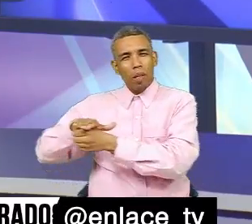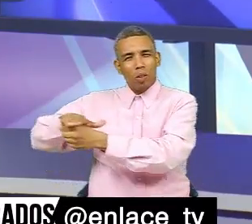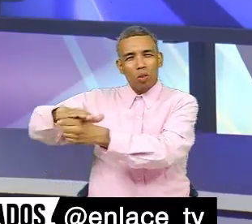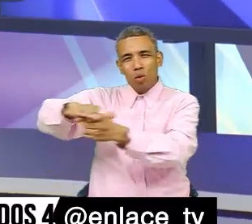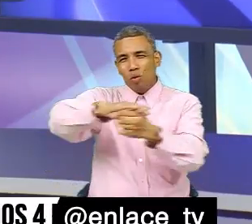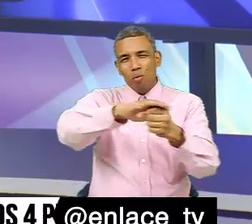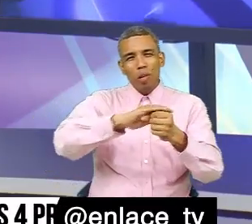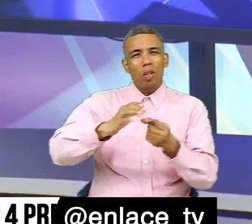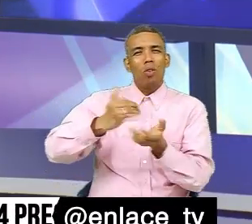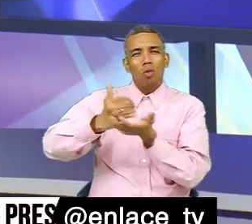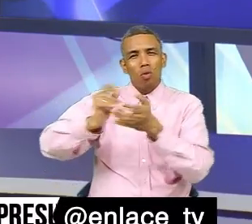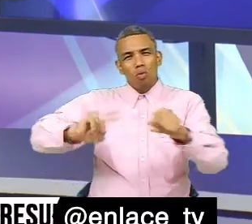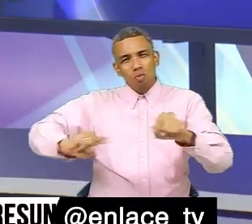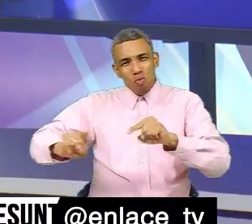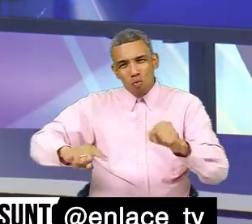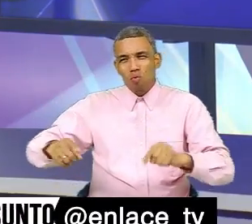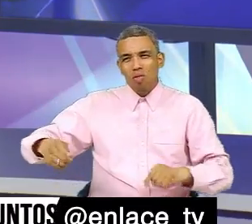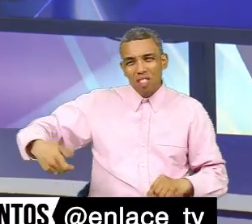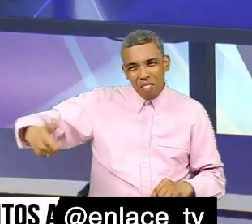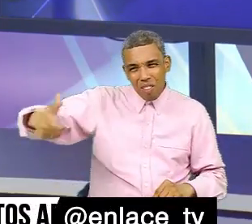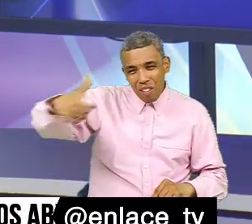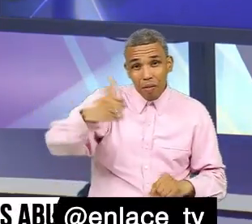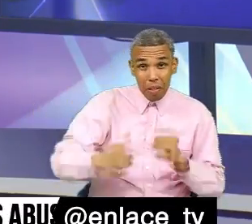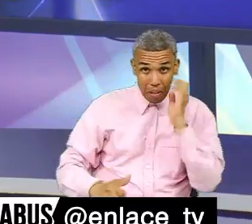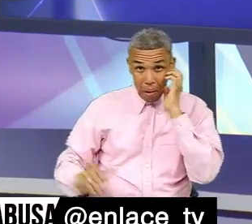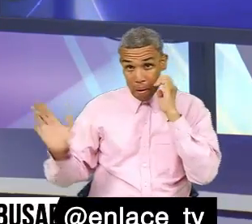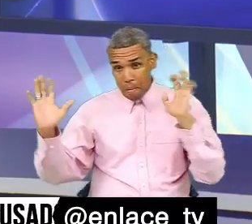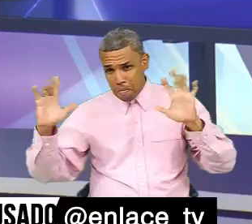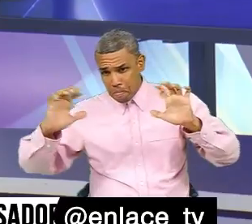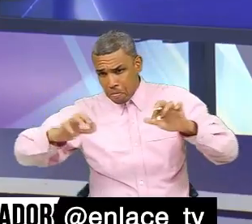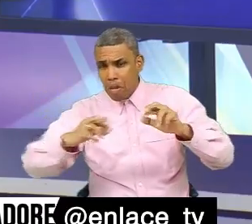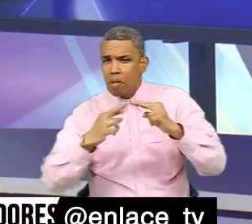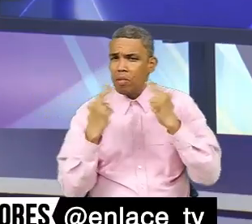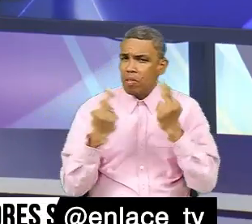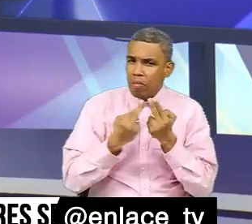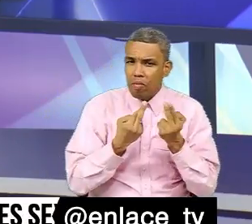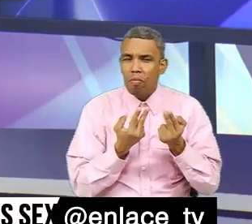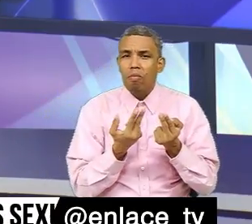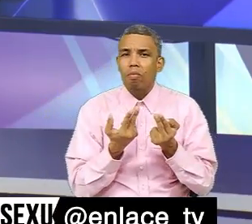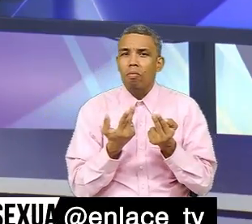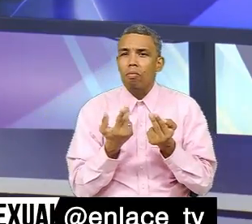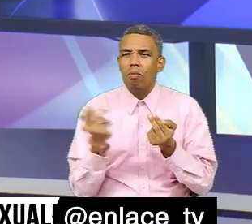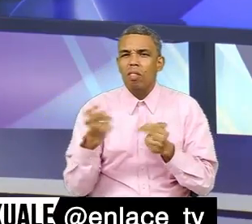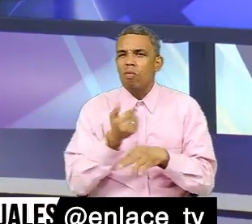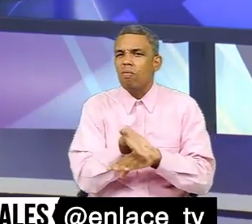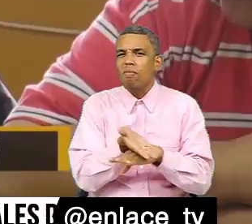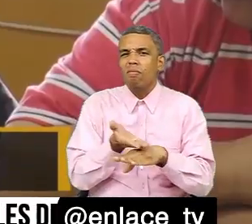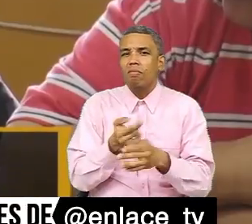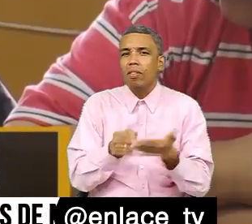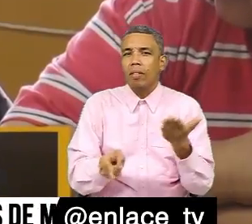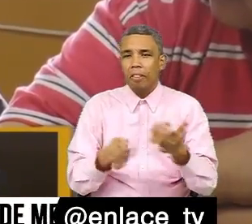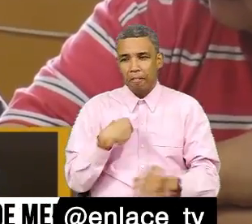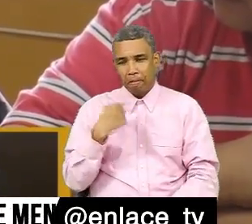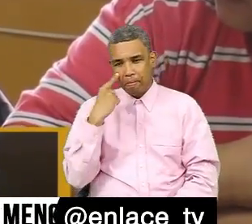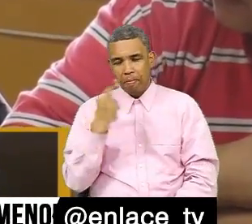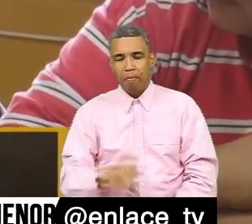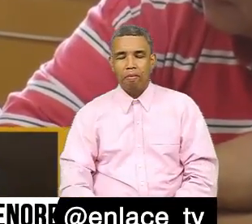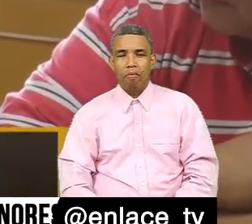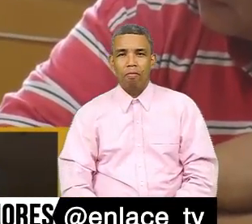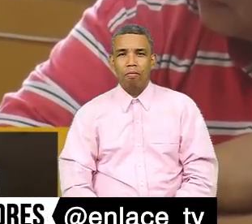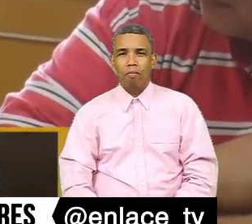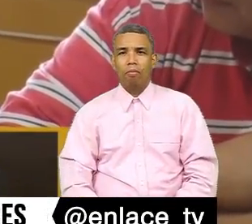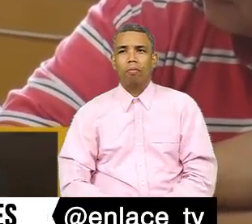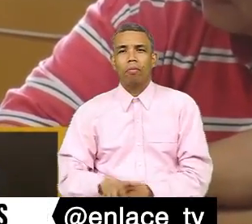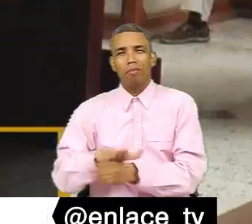Municipal en la Corporación Edilicia. Ellos piden herramientas para trabajar por las comunidades. Presidentes de diferentes juntas de